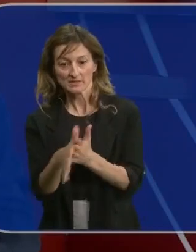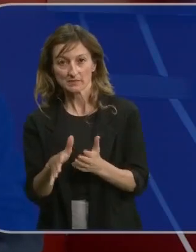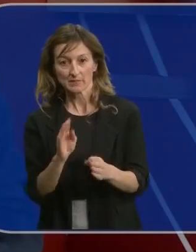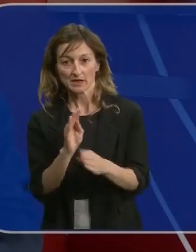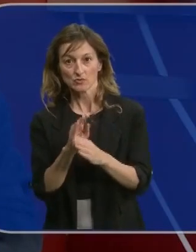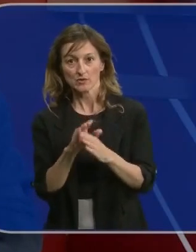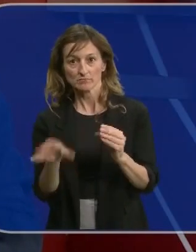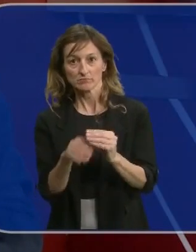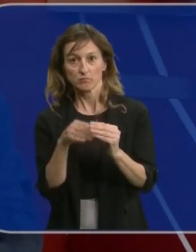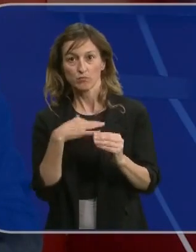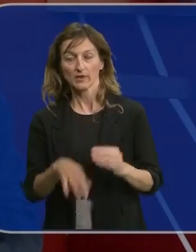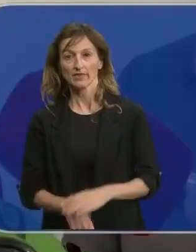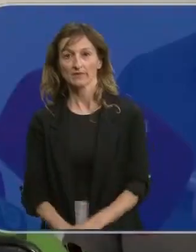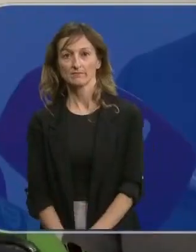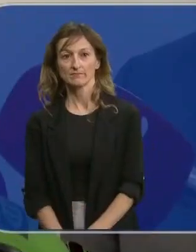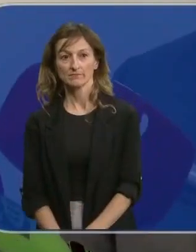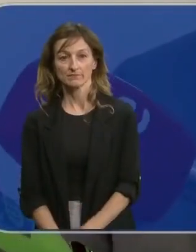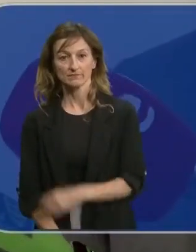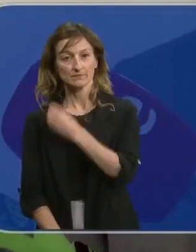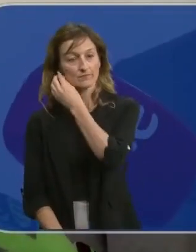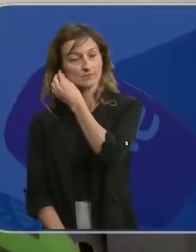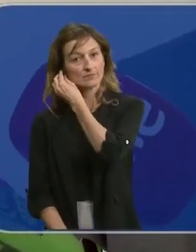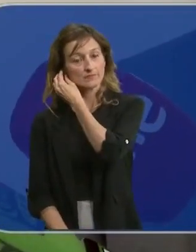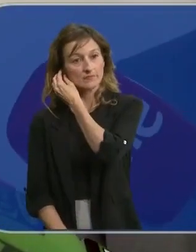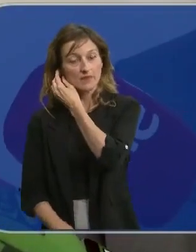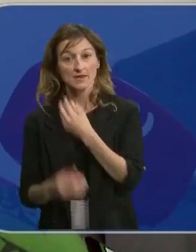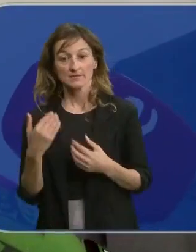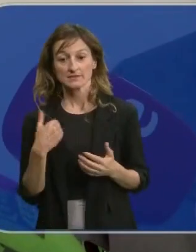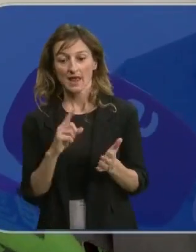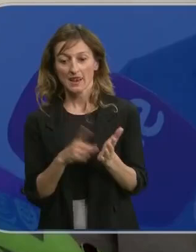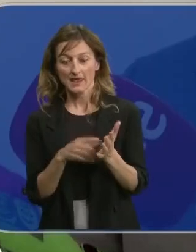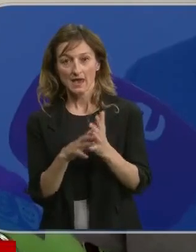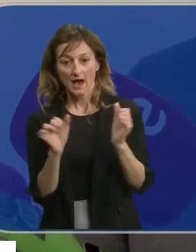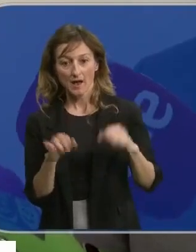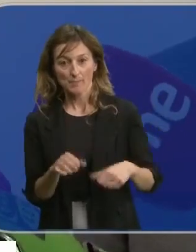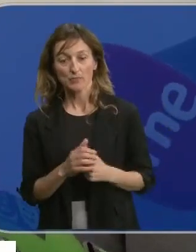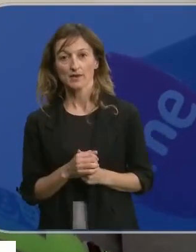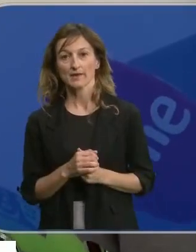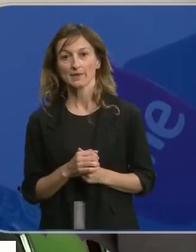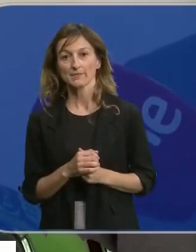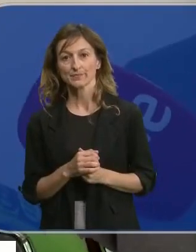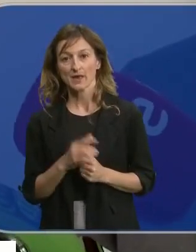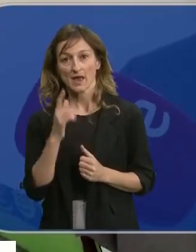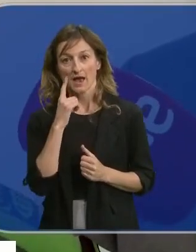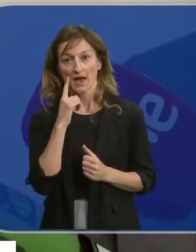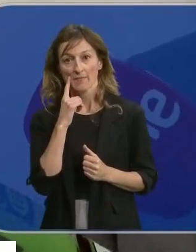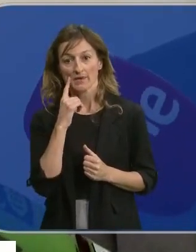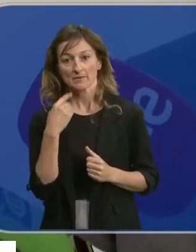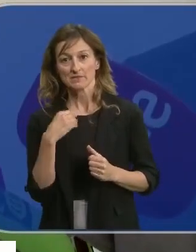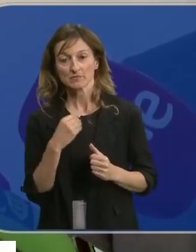ayudas sean compatibles Una vez que se apruebe la ley Ela habrá que ver cómo se